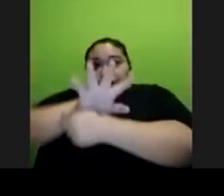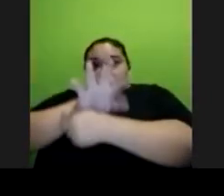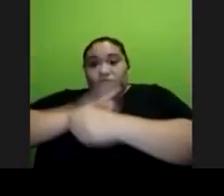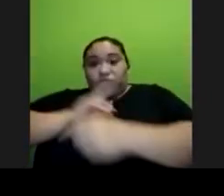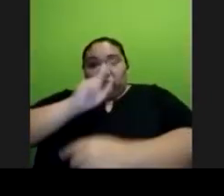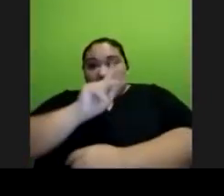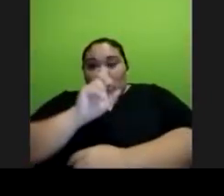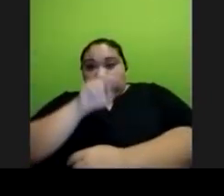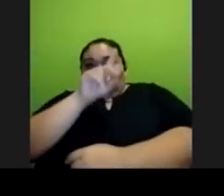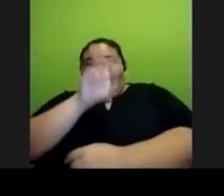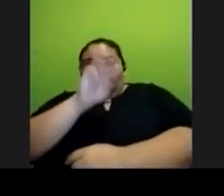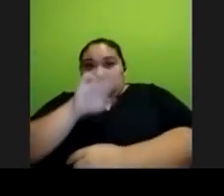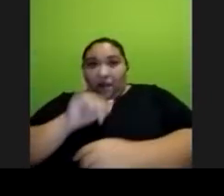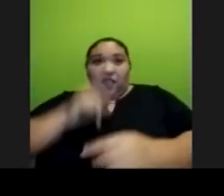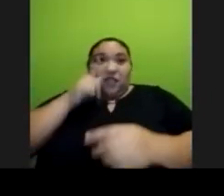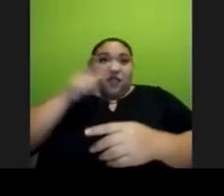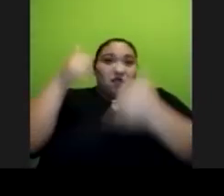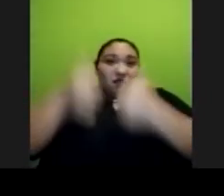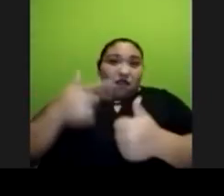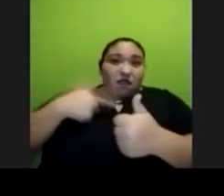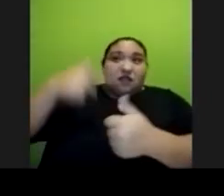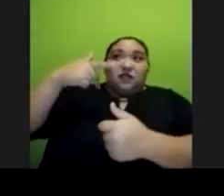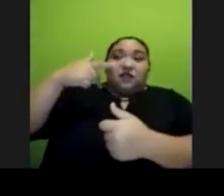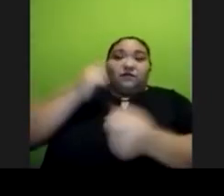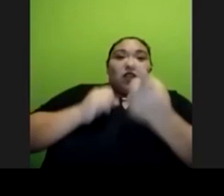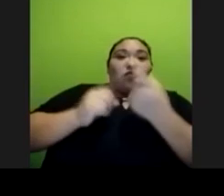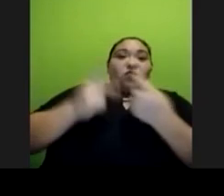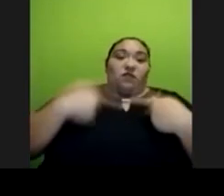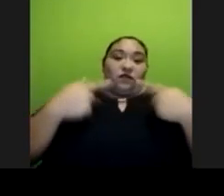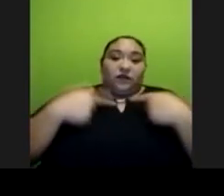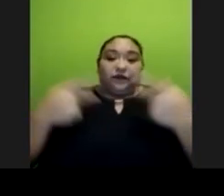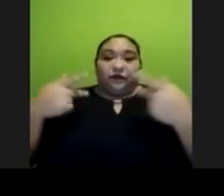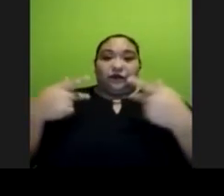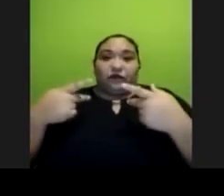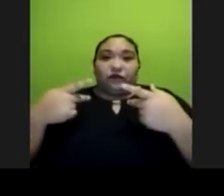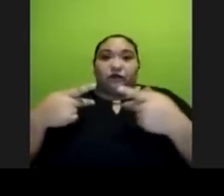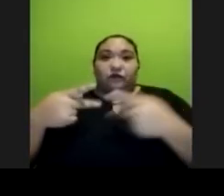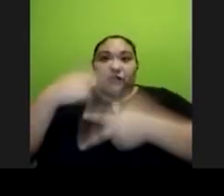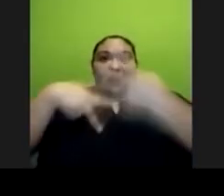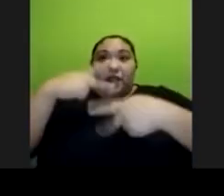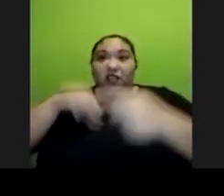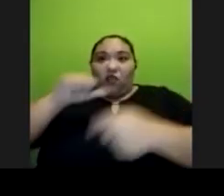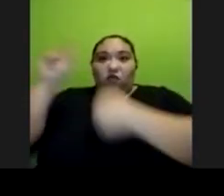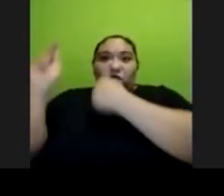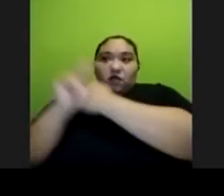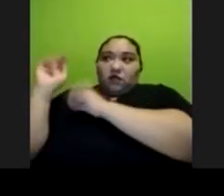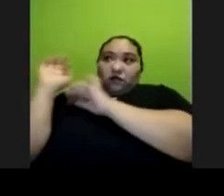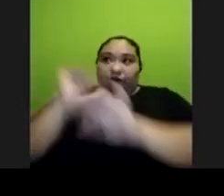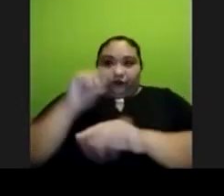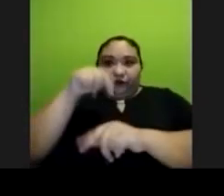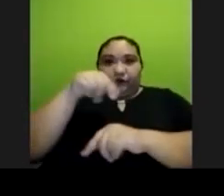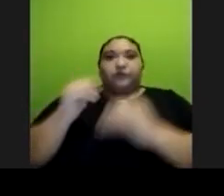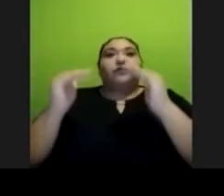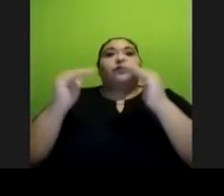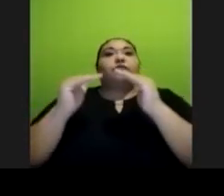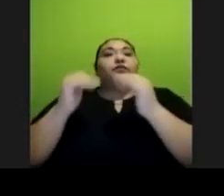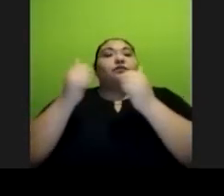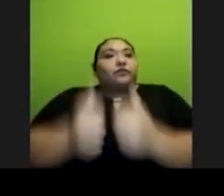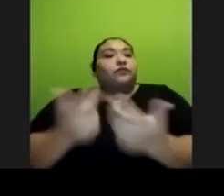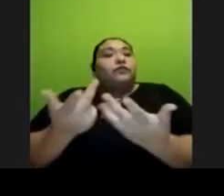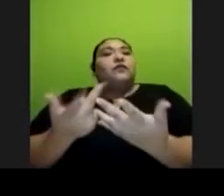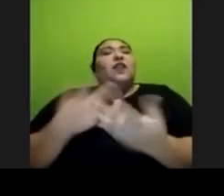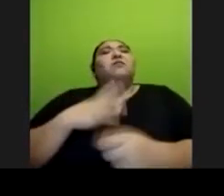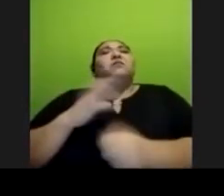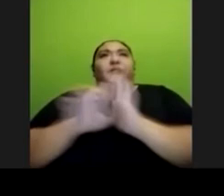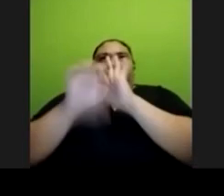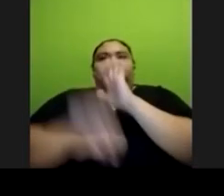la población refugiada. Por ejemplo, ¿qué pasa con las personas que no tienen